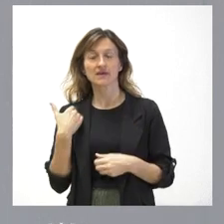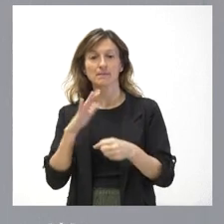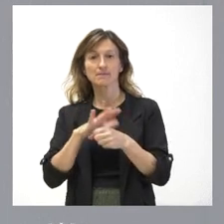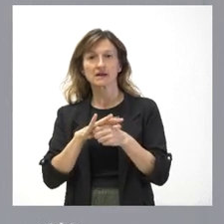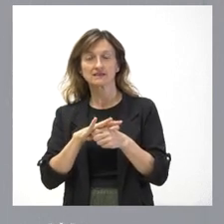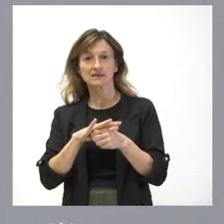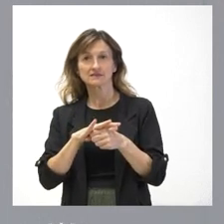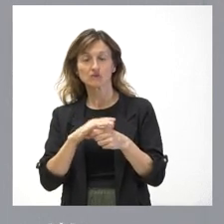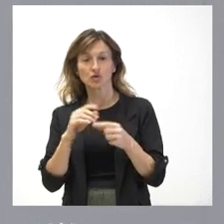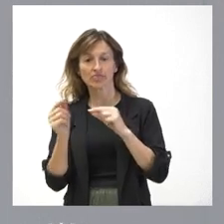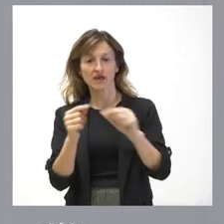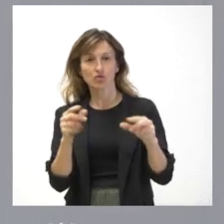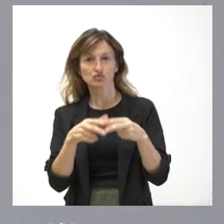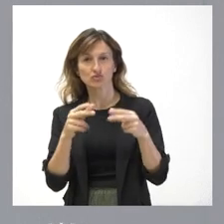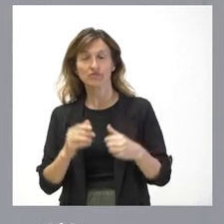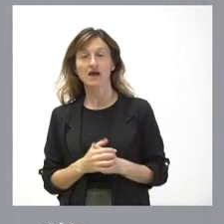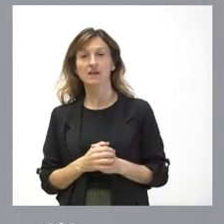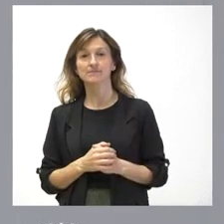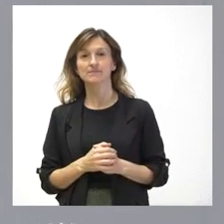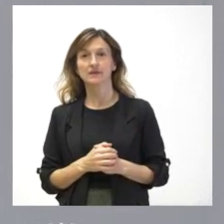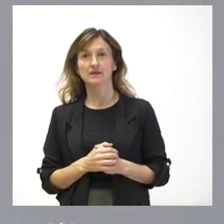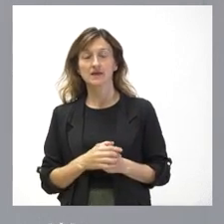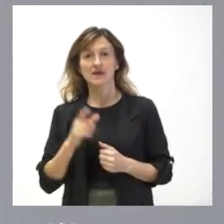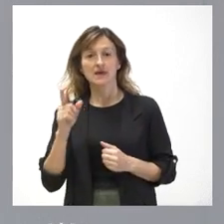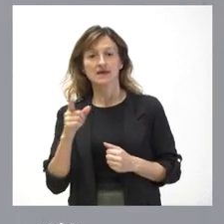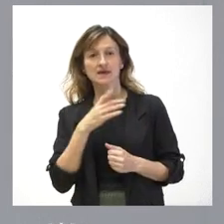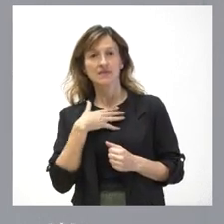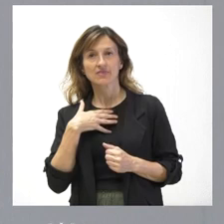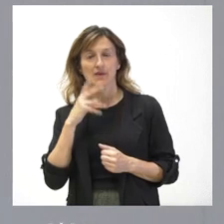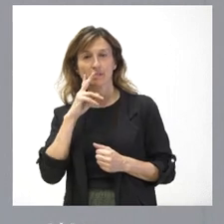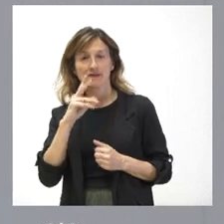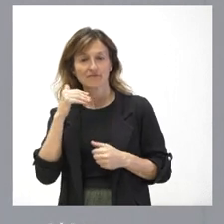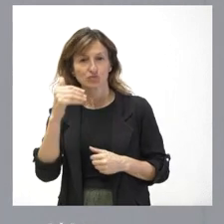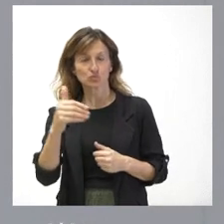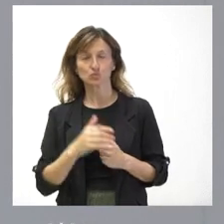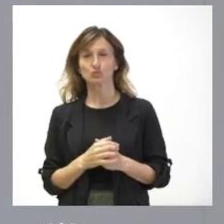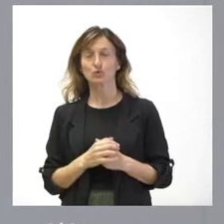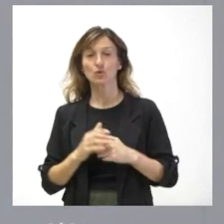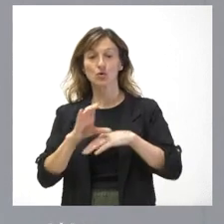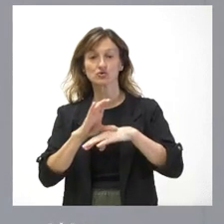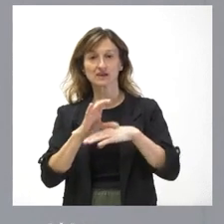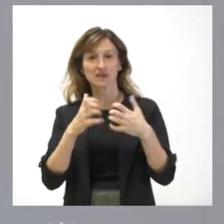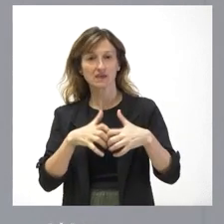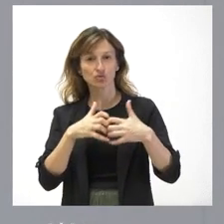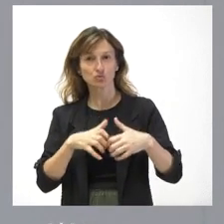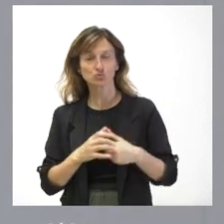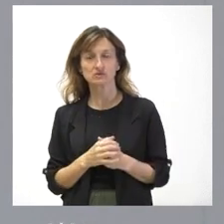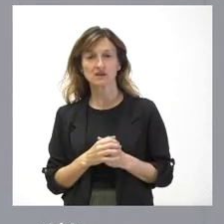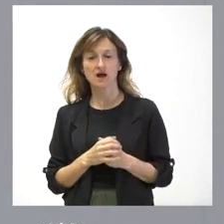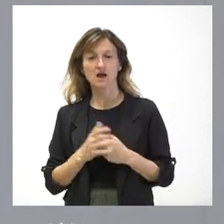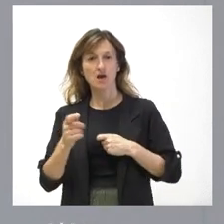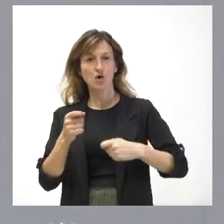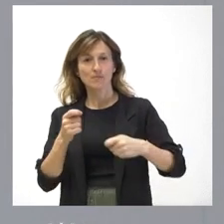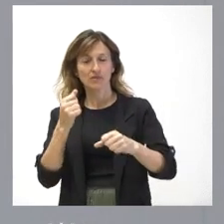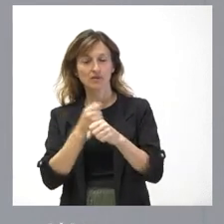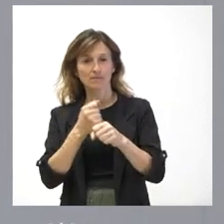agentes del diálogo social Ella viene con la vocación de mirar hacia adelante de mirar hacia el futuro la consejería de Industria comercio y empleo es